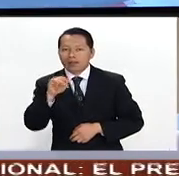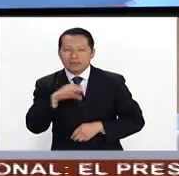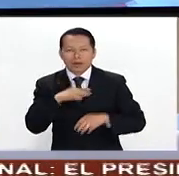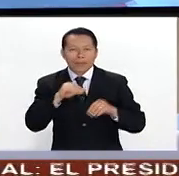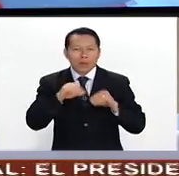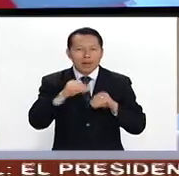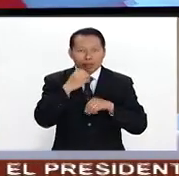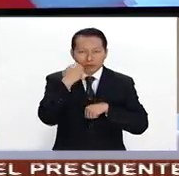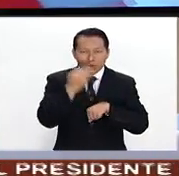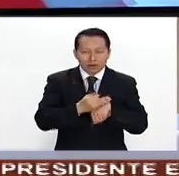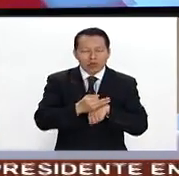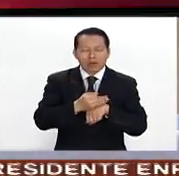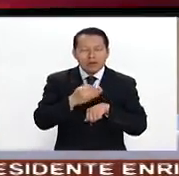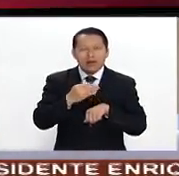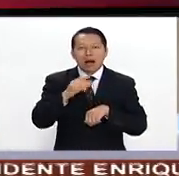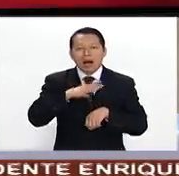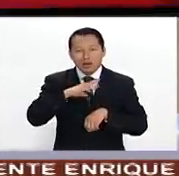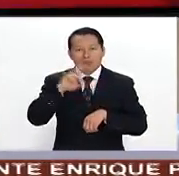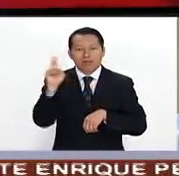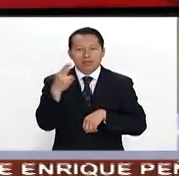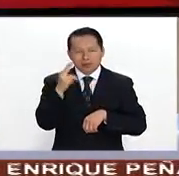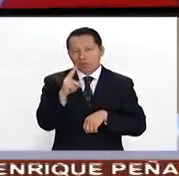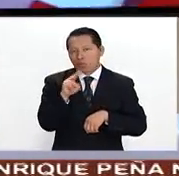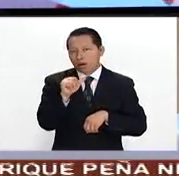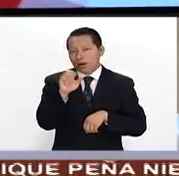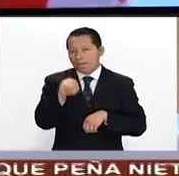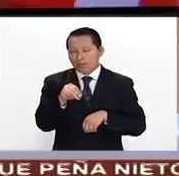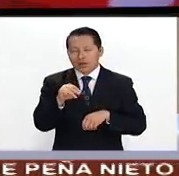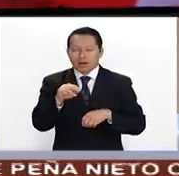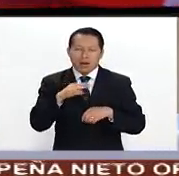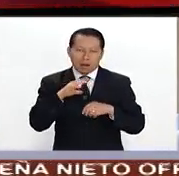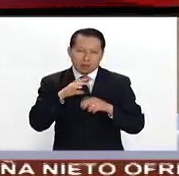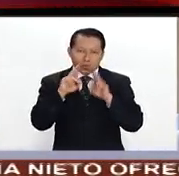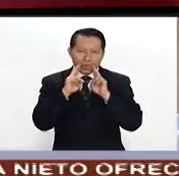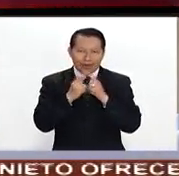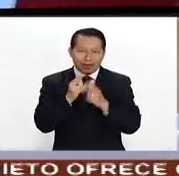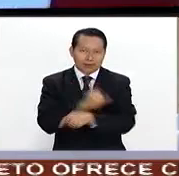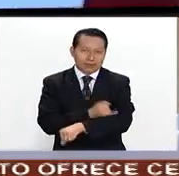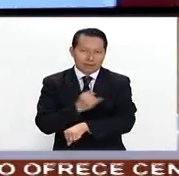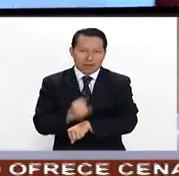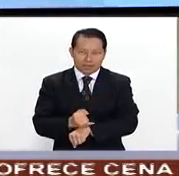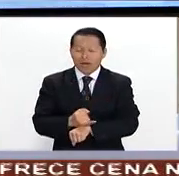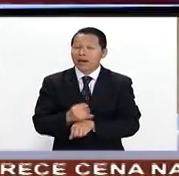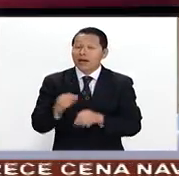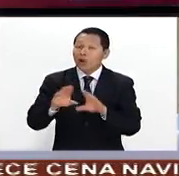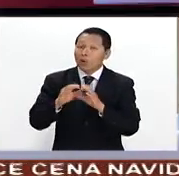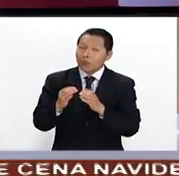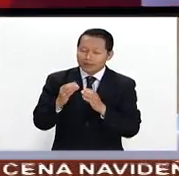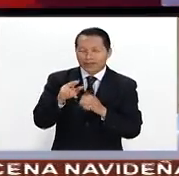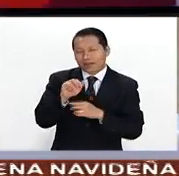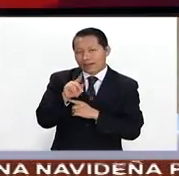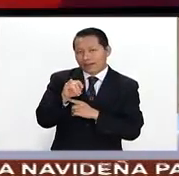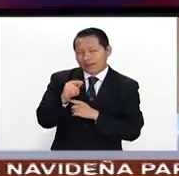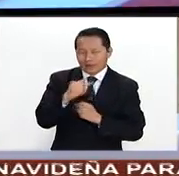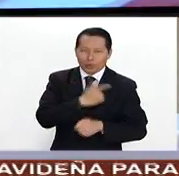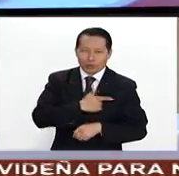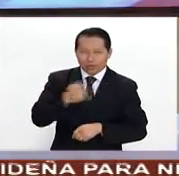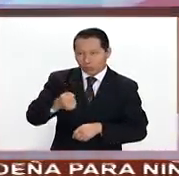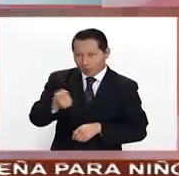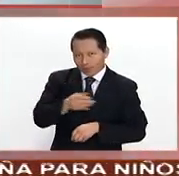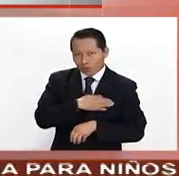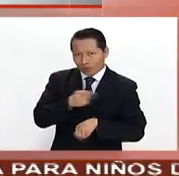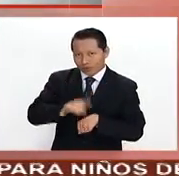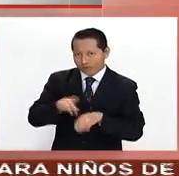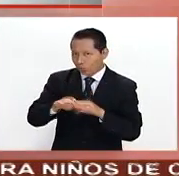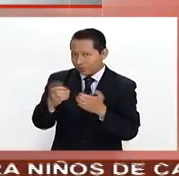estudiantil de la Universidad Autónoma Metropolitana Unidad de Iztapalapa. ¿Cómo estás, Nayeli? Qué gusto saludarte. Muy buenos días. Muy buenos días. Bien,